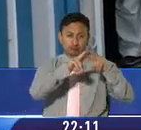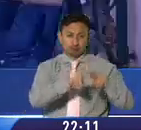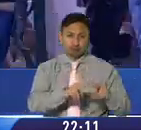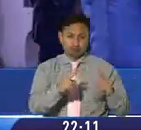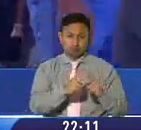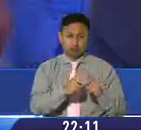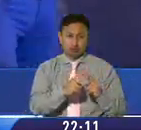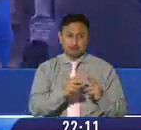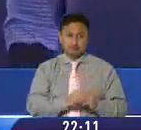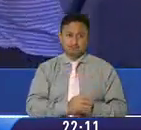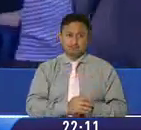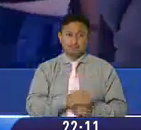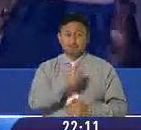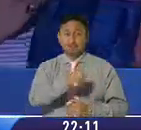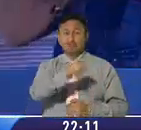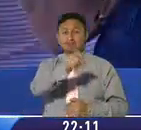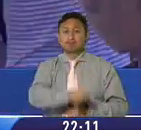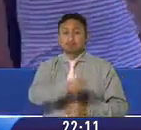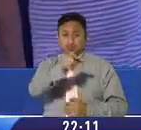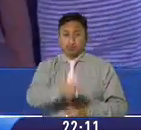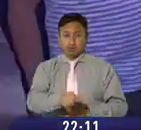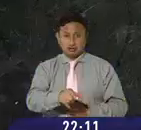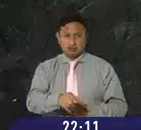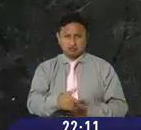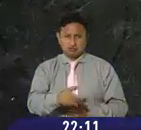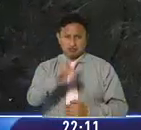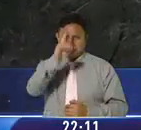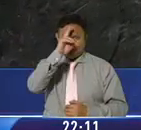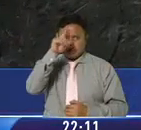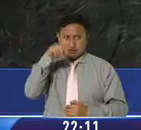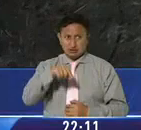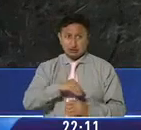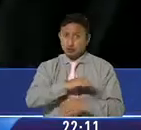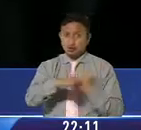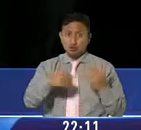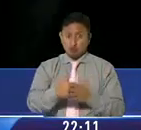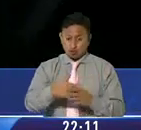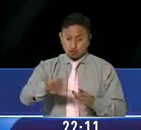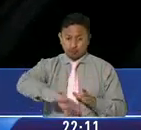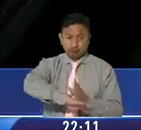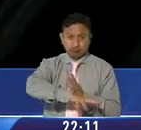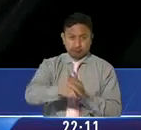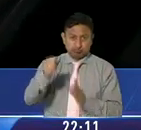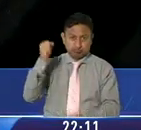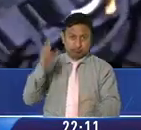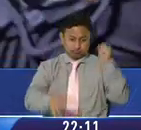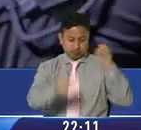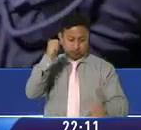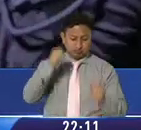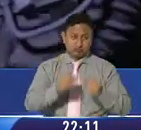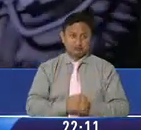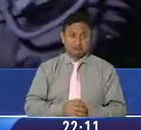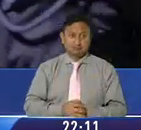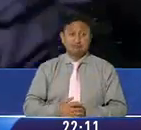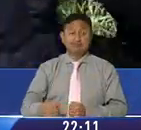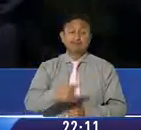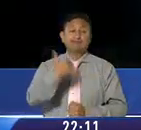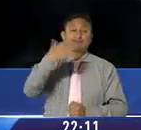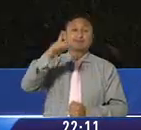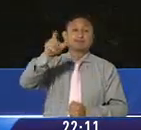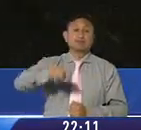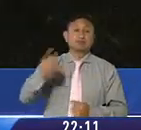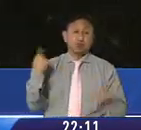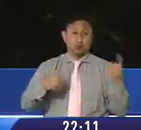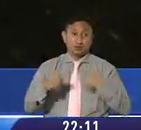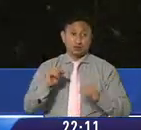se confirmó que gente inescrupulosa sí se llevaron todo lo que encontraron a su paso. La mayoría de los heridos y fallecidos